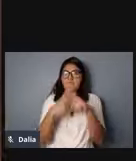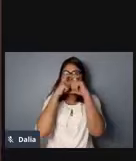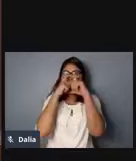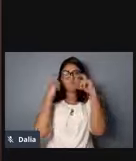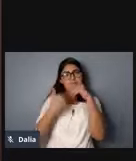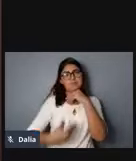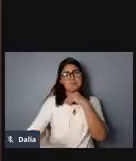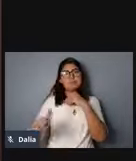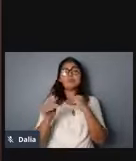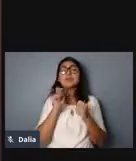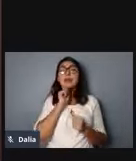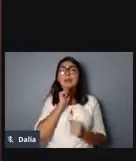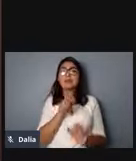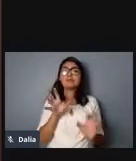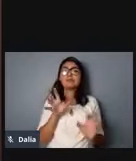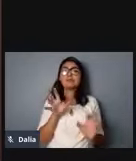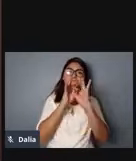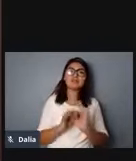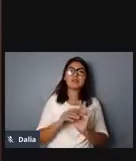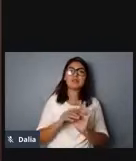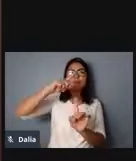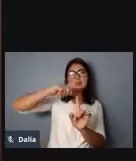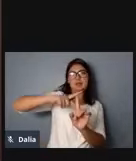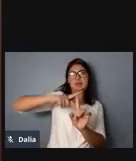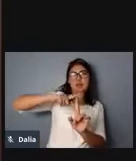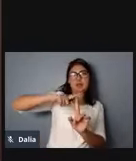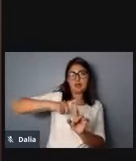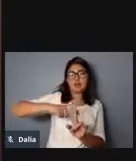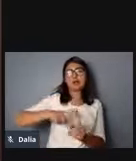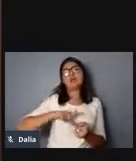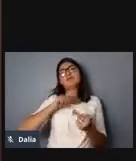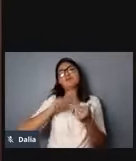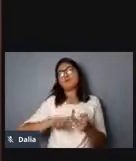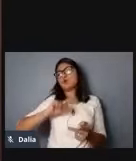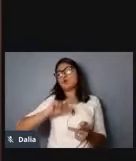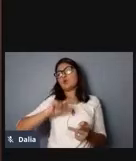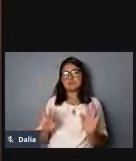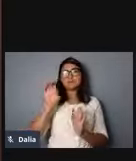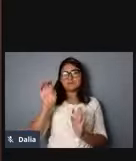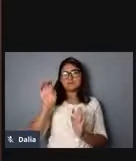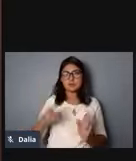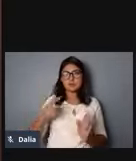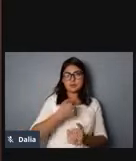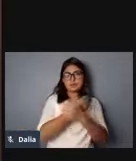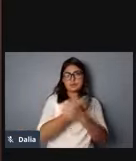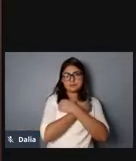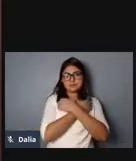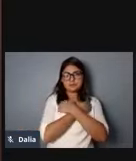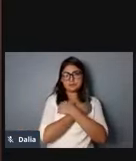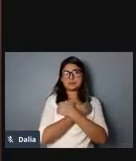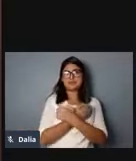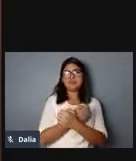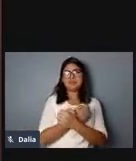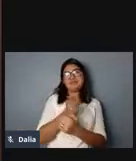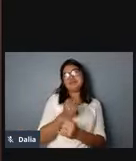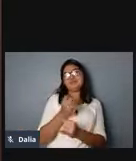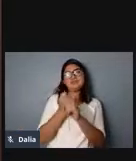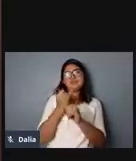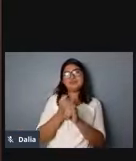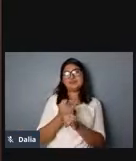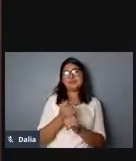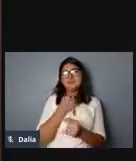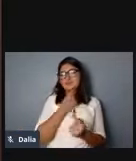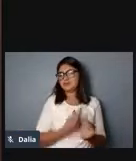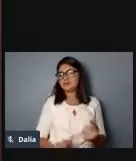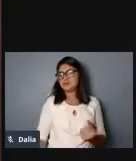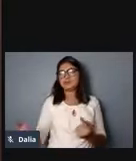obligaciones impuestas por la educación a niveles, insisto, primarios, y lo mismo será